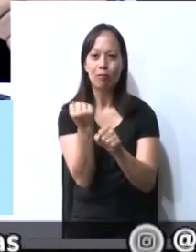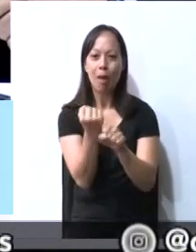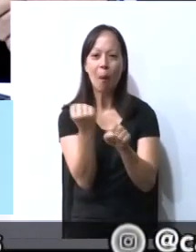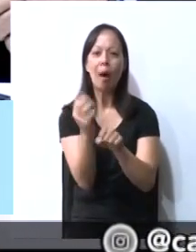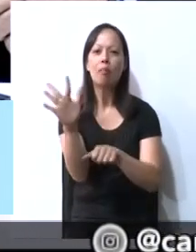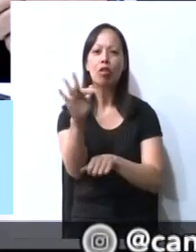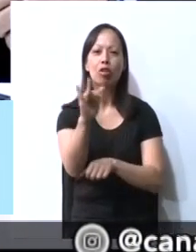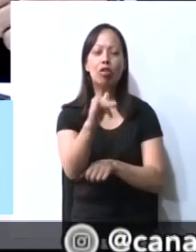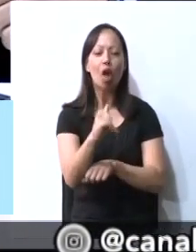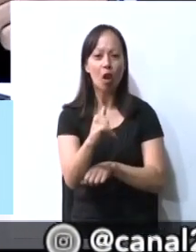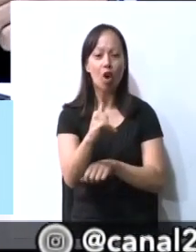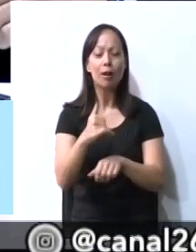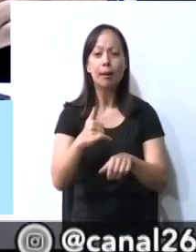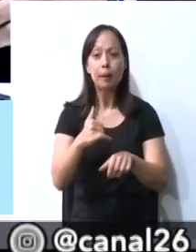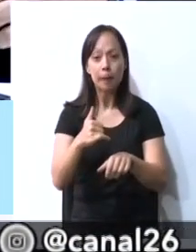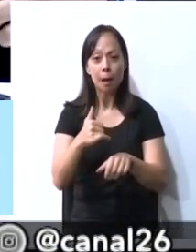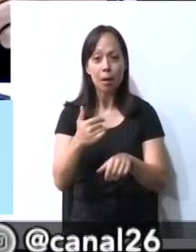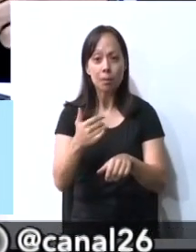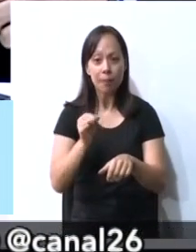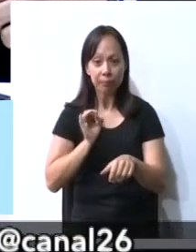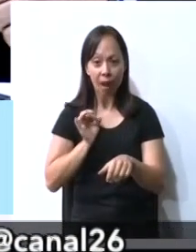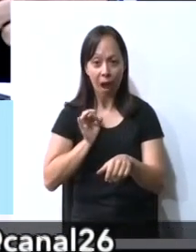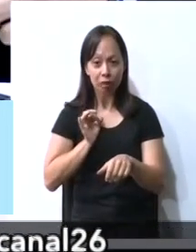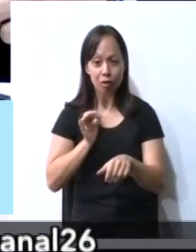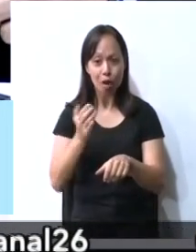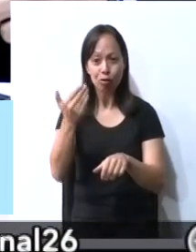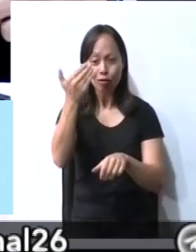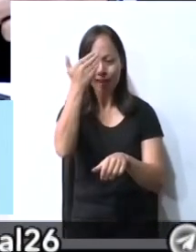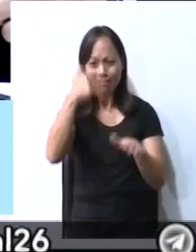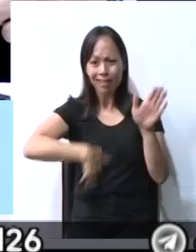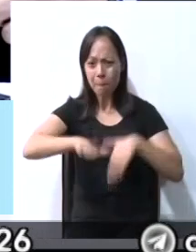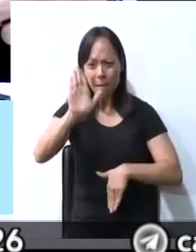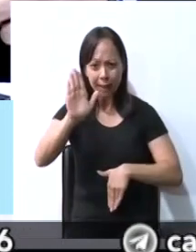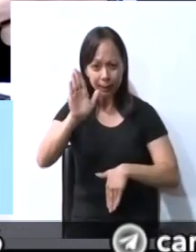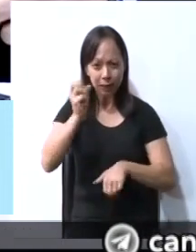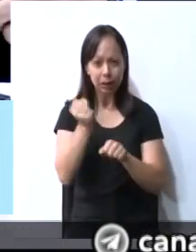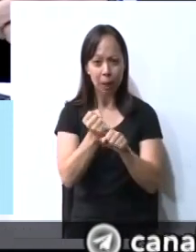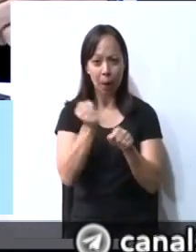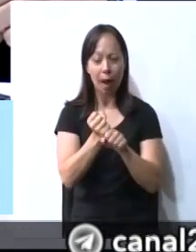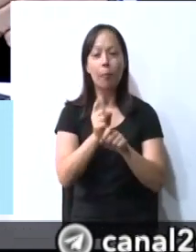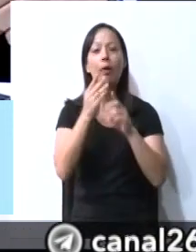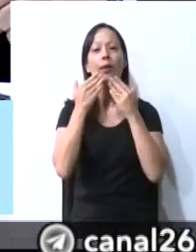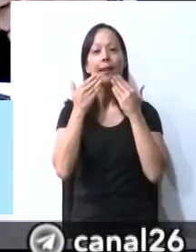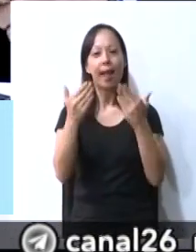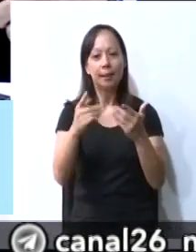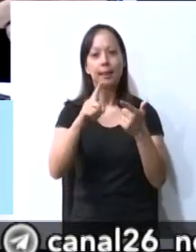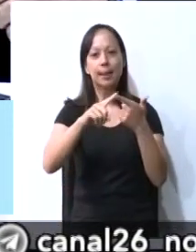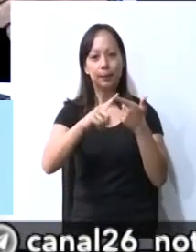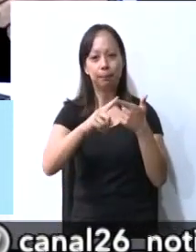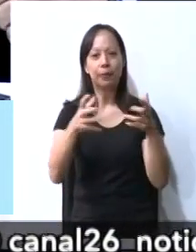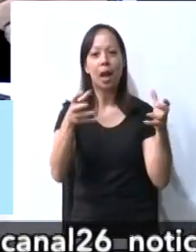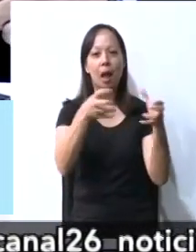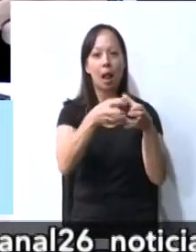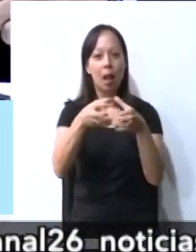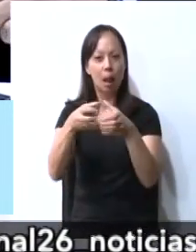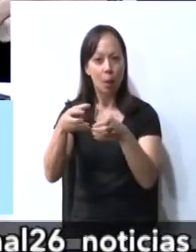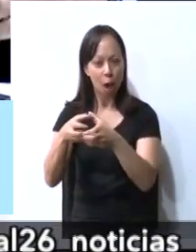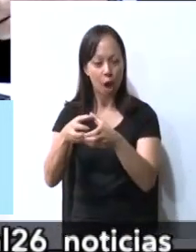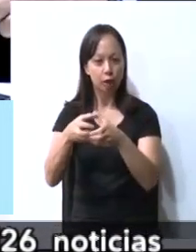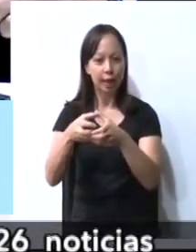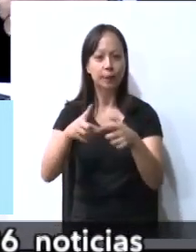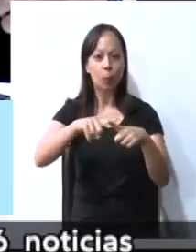días hace más de 15 años. Gracias también a los bloques de la legislatura por construir un espacio